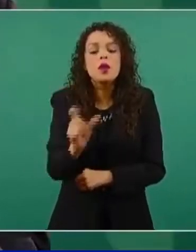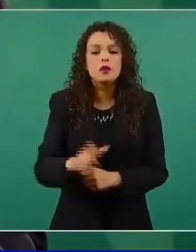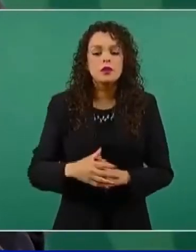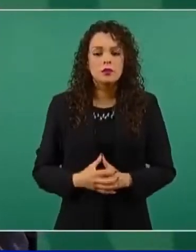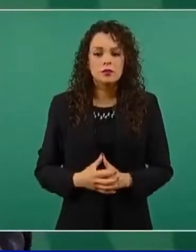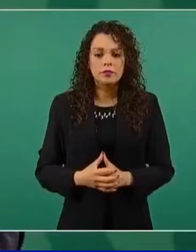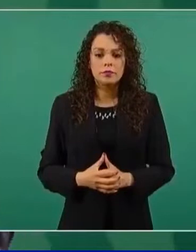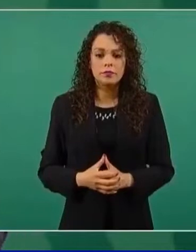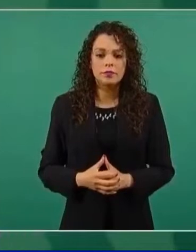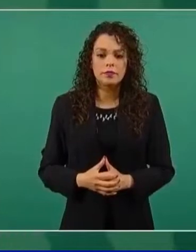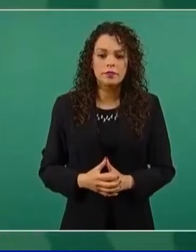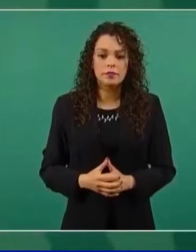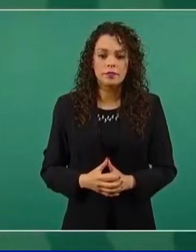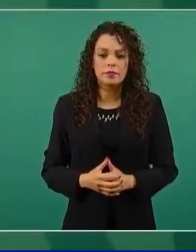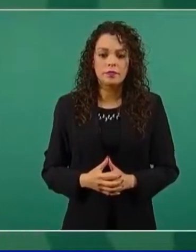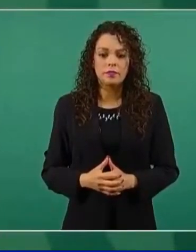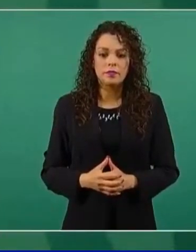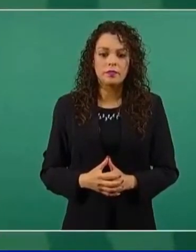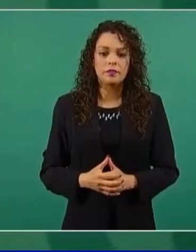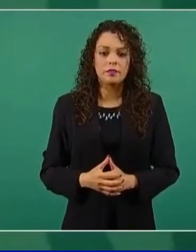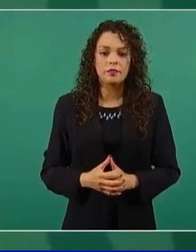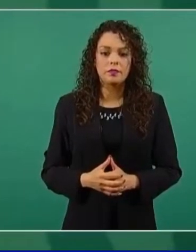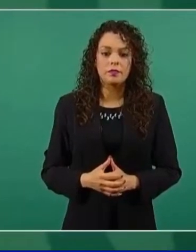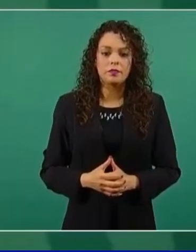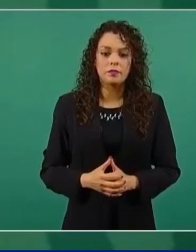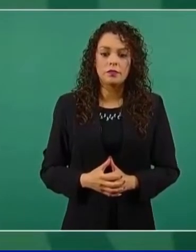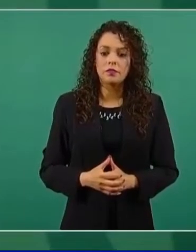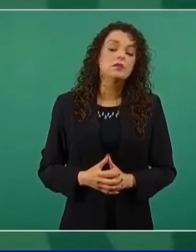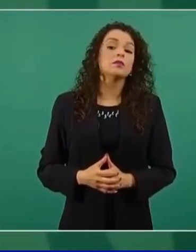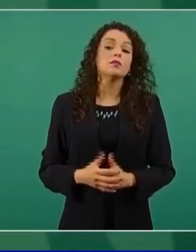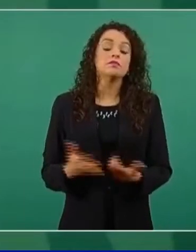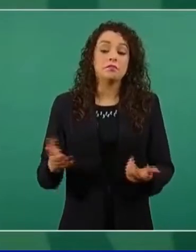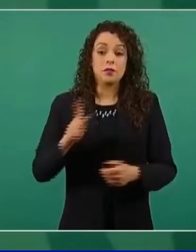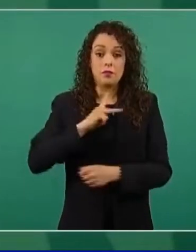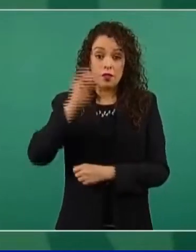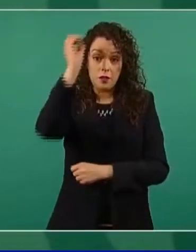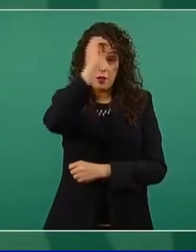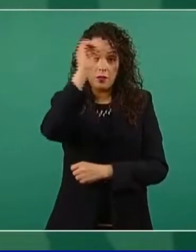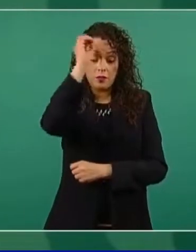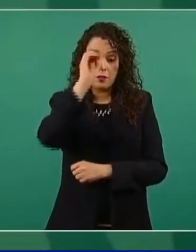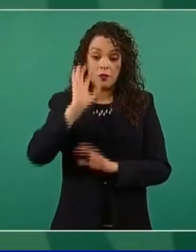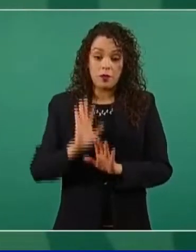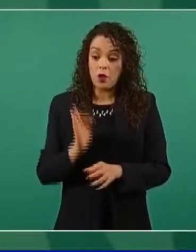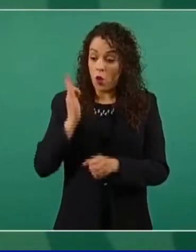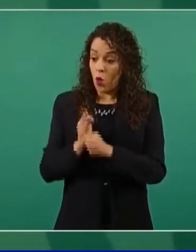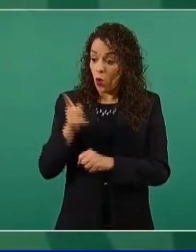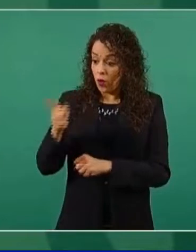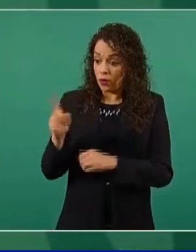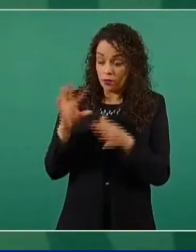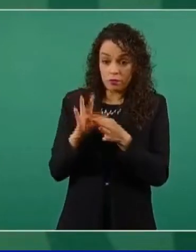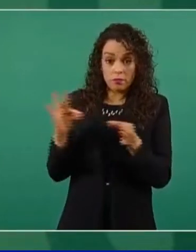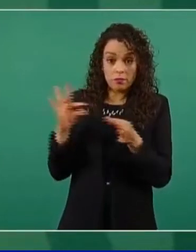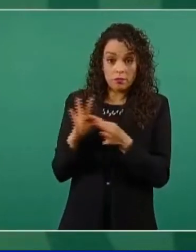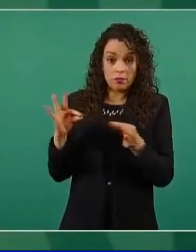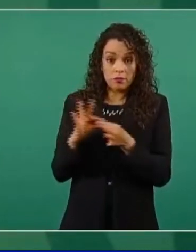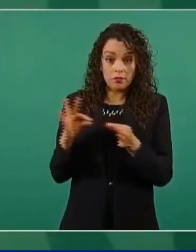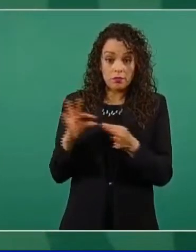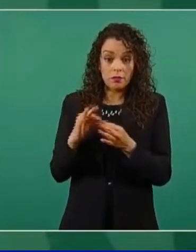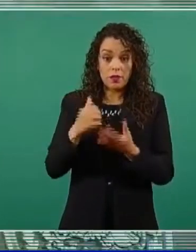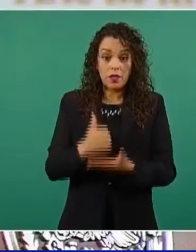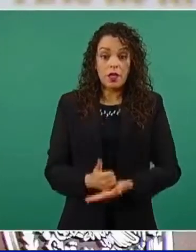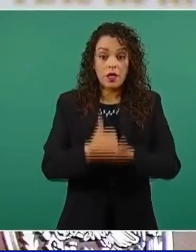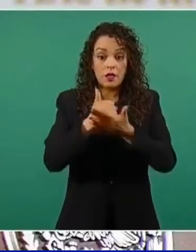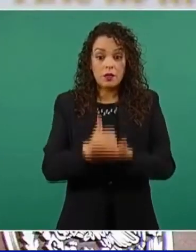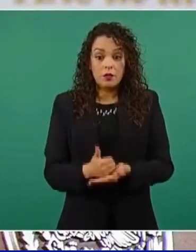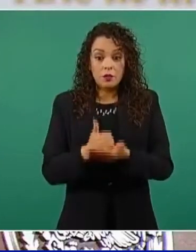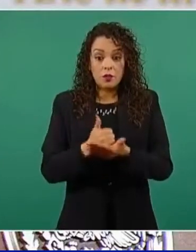yo creo que lo que estás haciendo contribuye a que cada vez pues